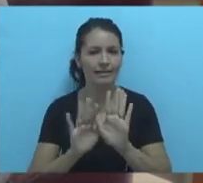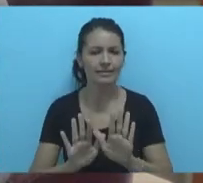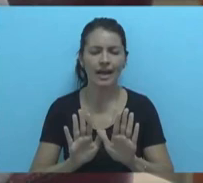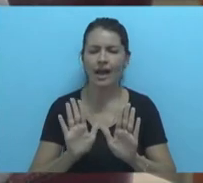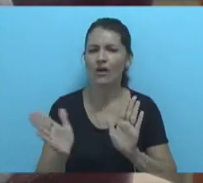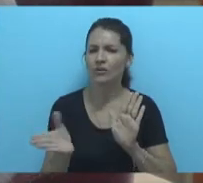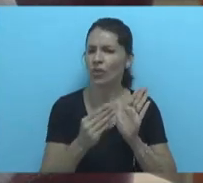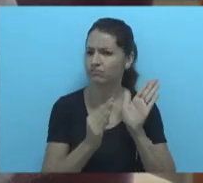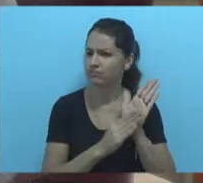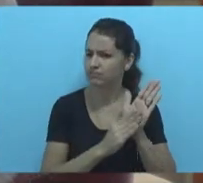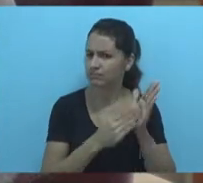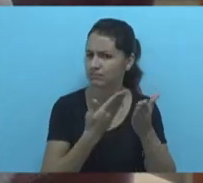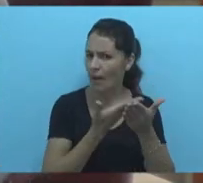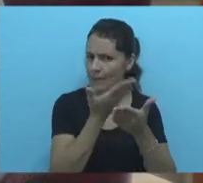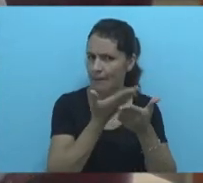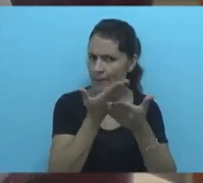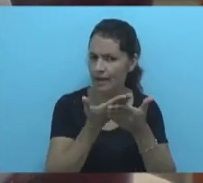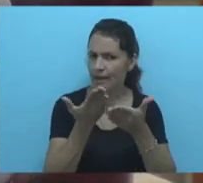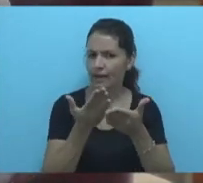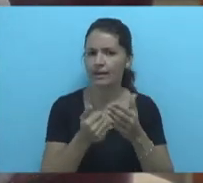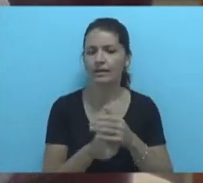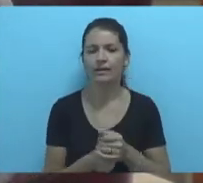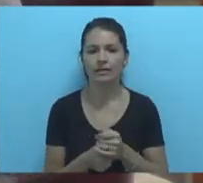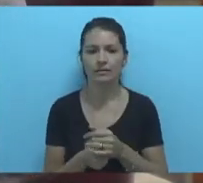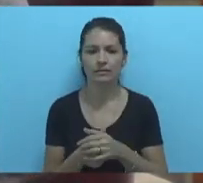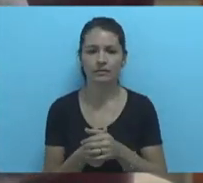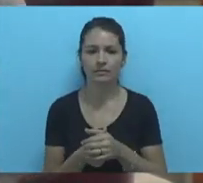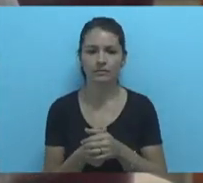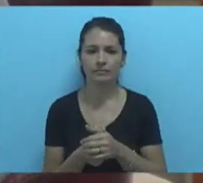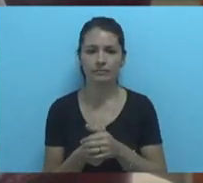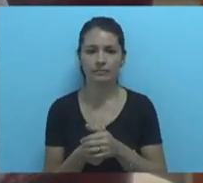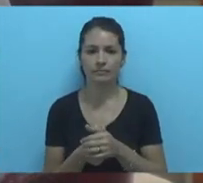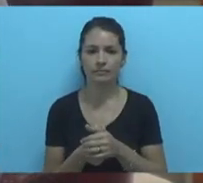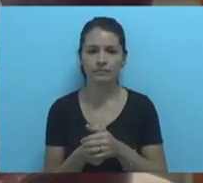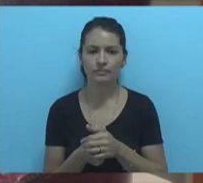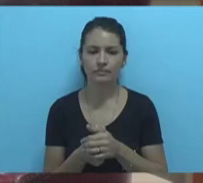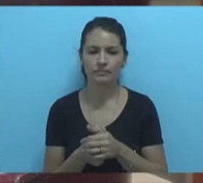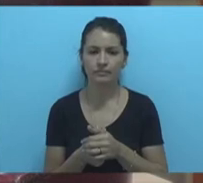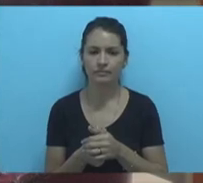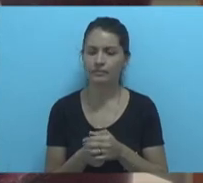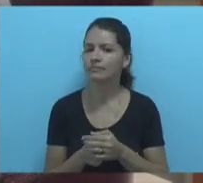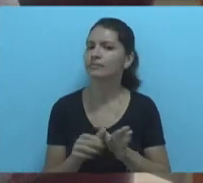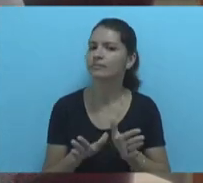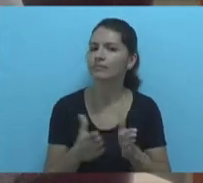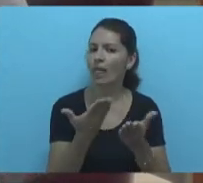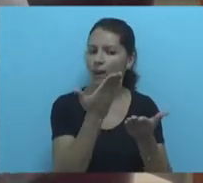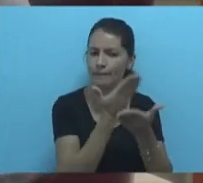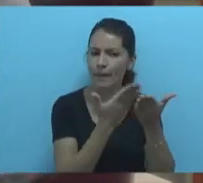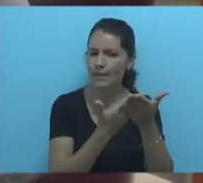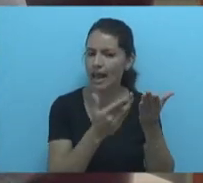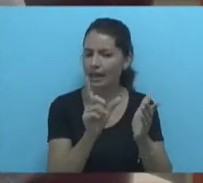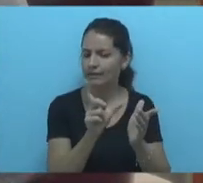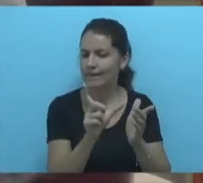de reconocimiento de muchos lugares de asentamiento se daban por, de alguna forma se hacían por excepción. Bueno, en el caso